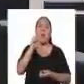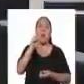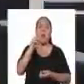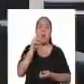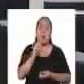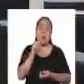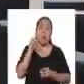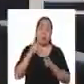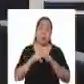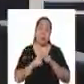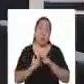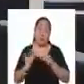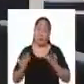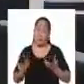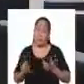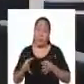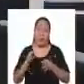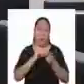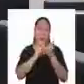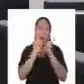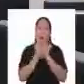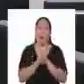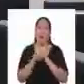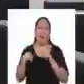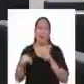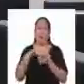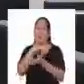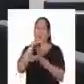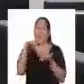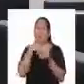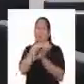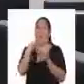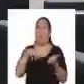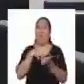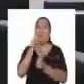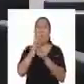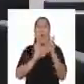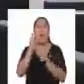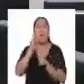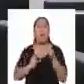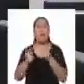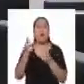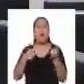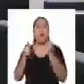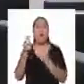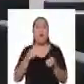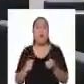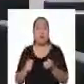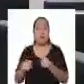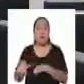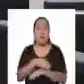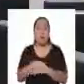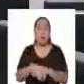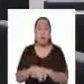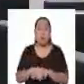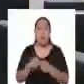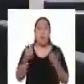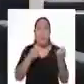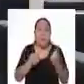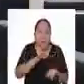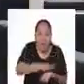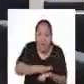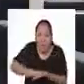como imaginarán, ante cualquier cambio, todo fue un desorden, un caos. Los ambulantes comenzaron a ofertar sus productos en el piso, en